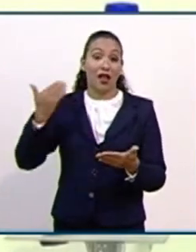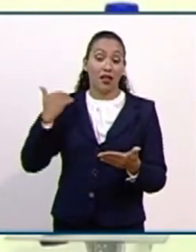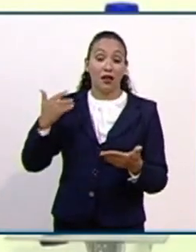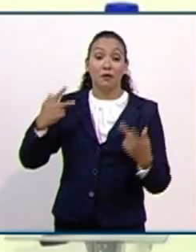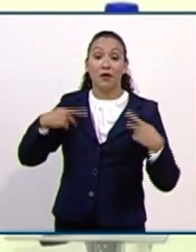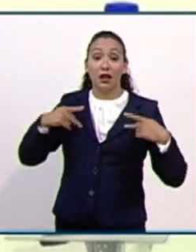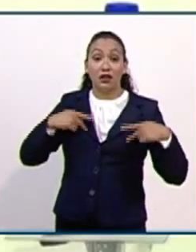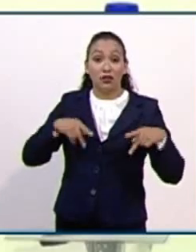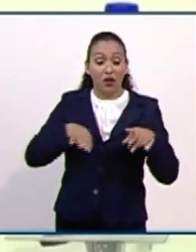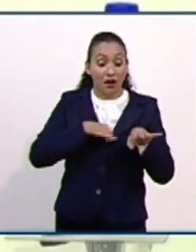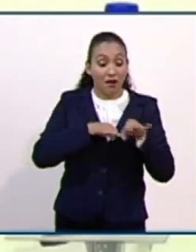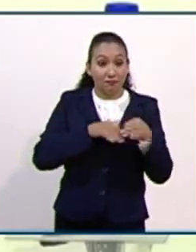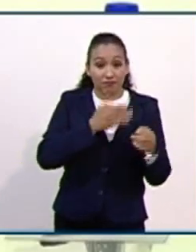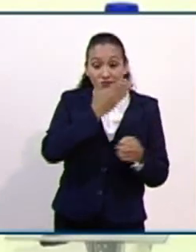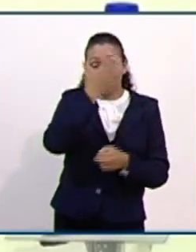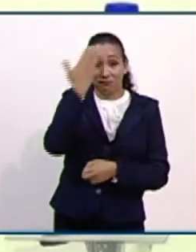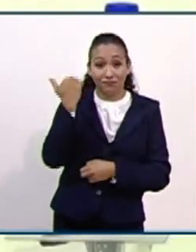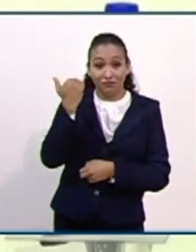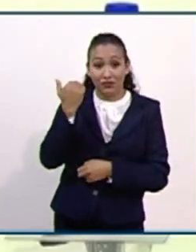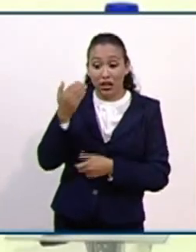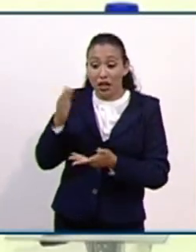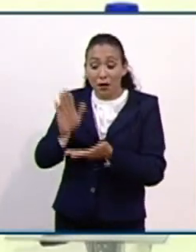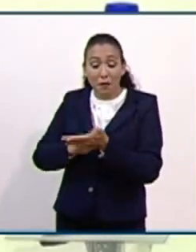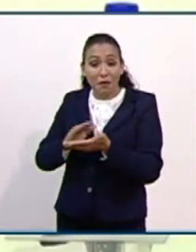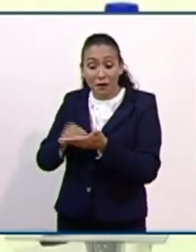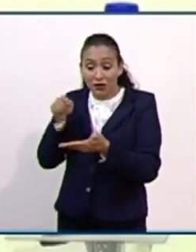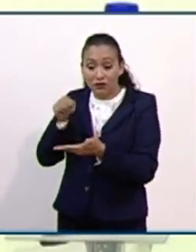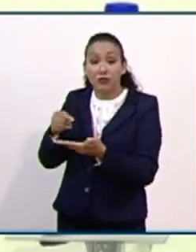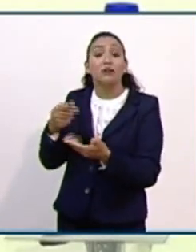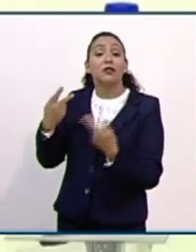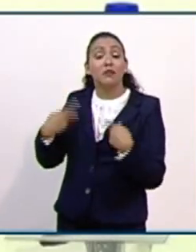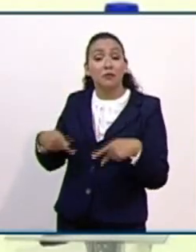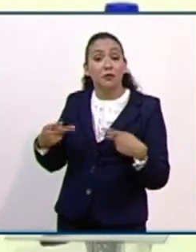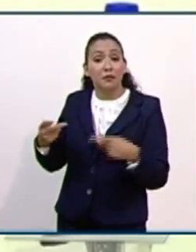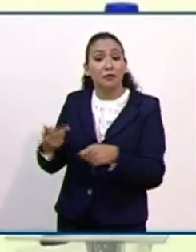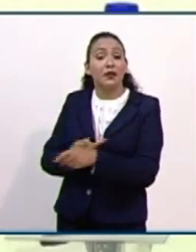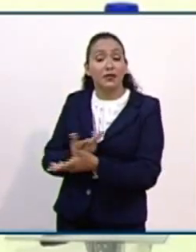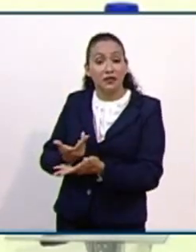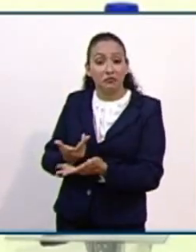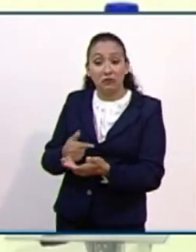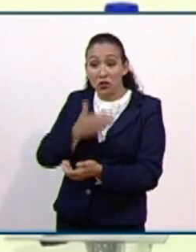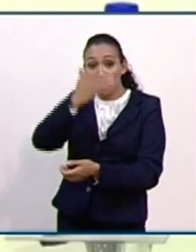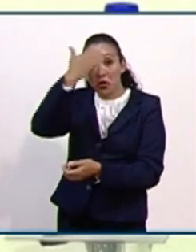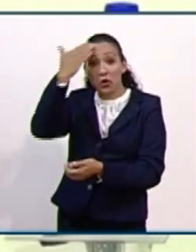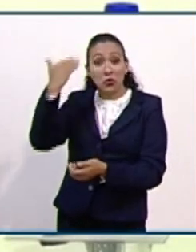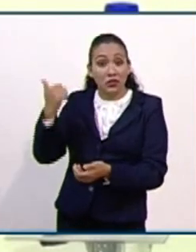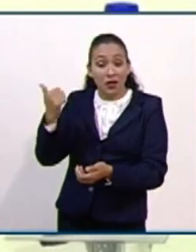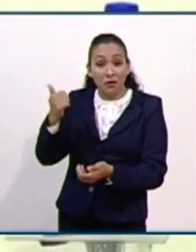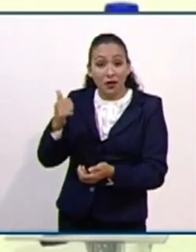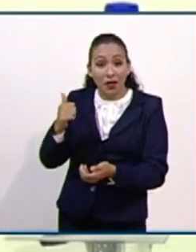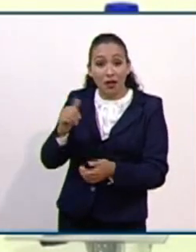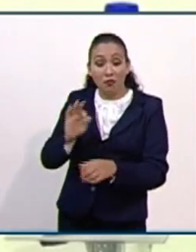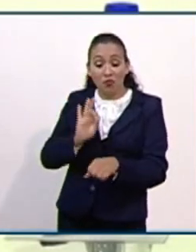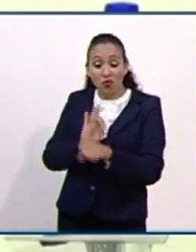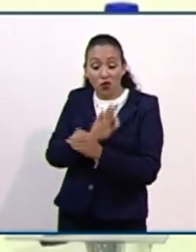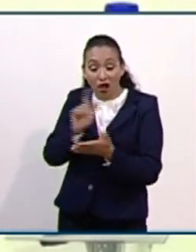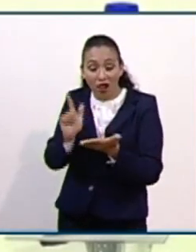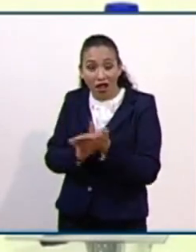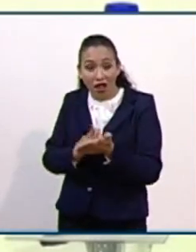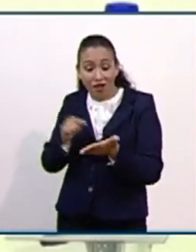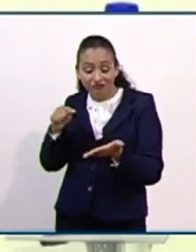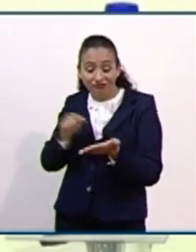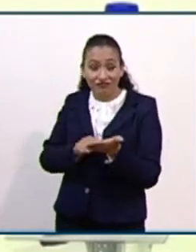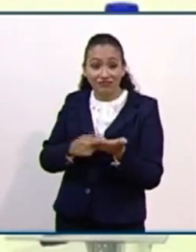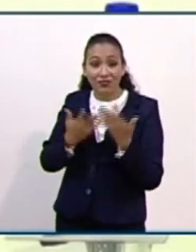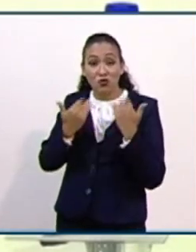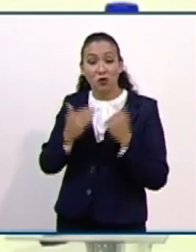los trabajadores, y cuyo contenido generalmente se limitaba a los mínimos legales, lo que significa